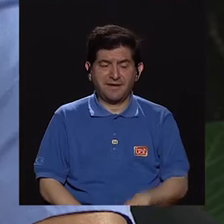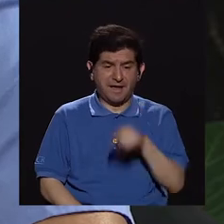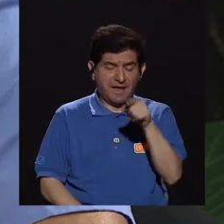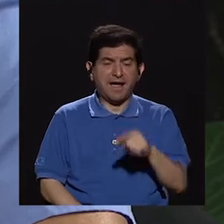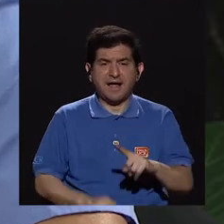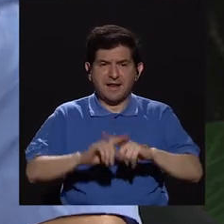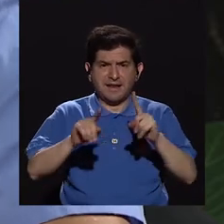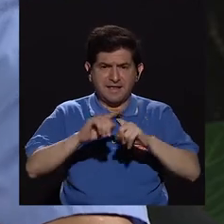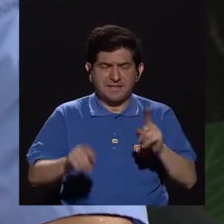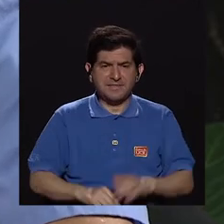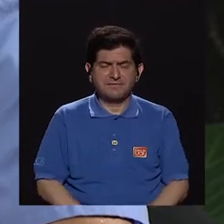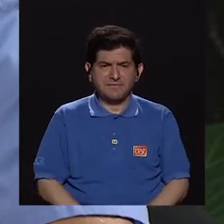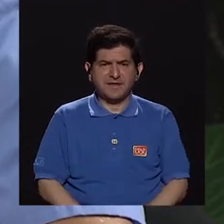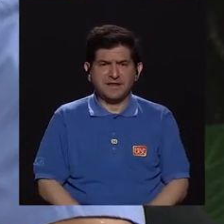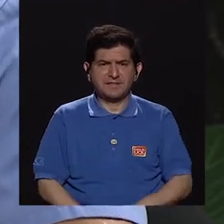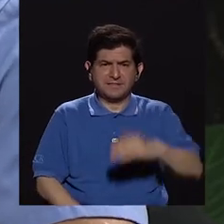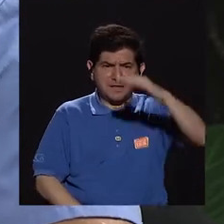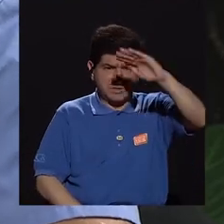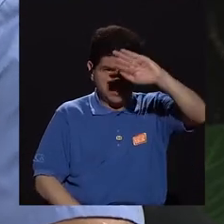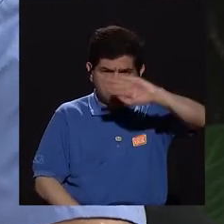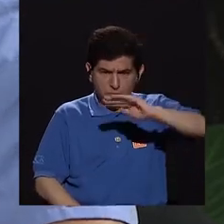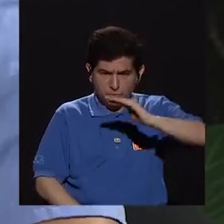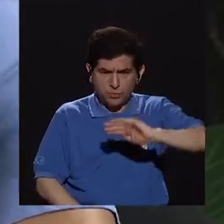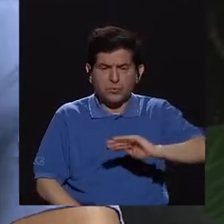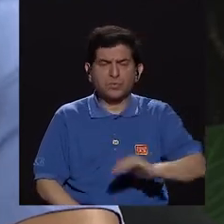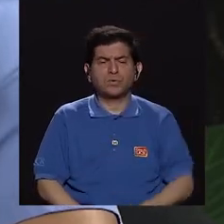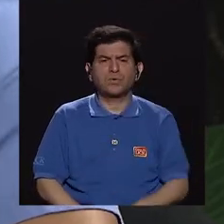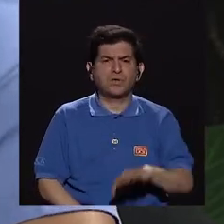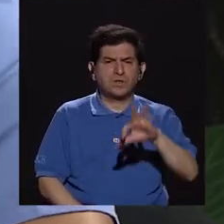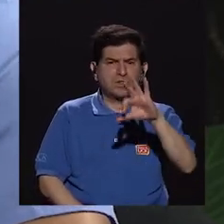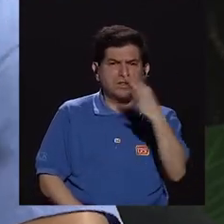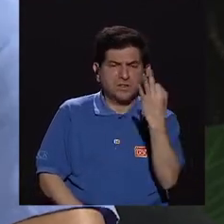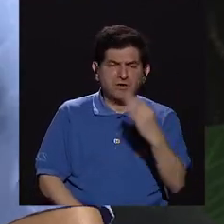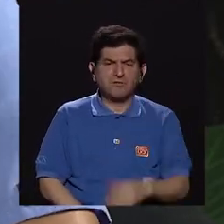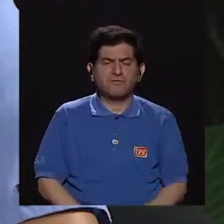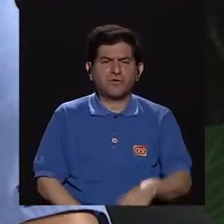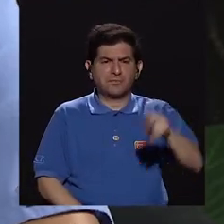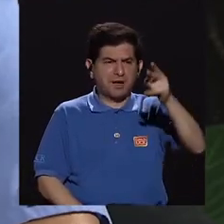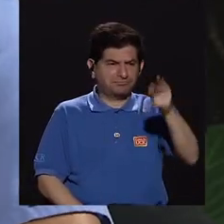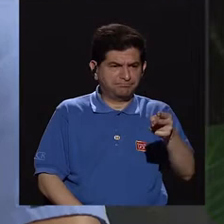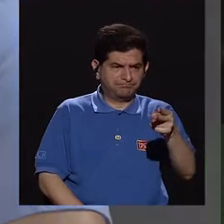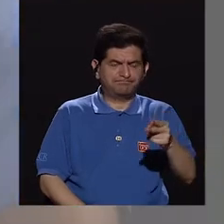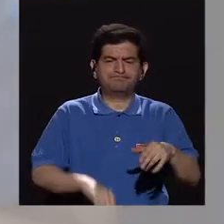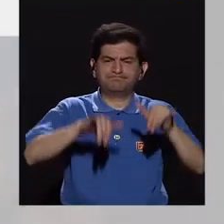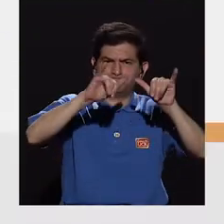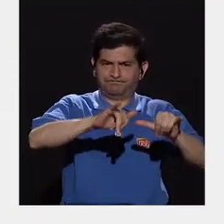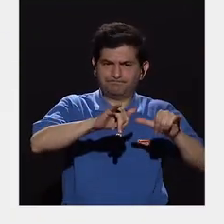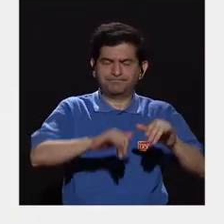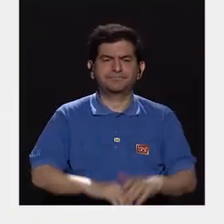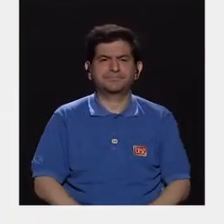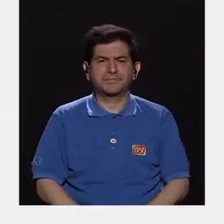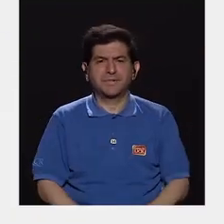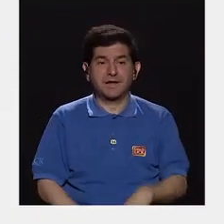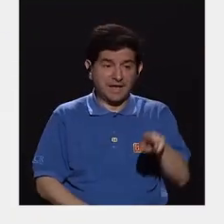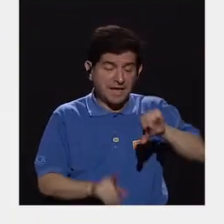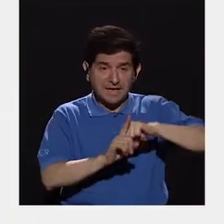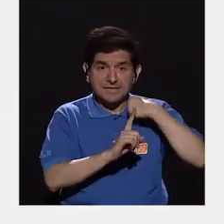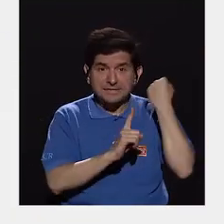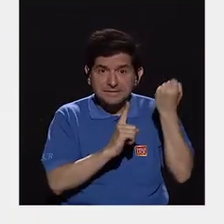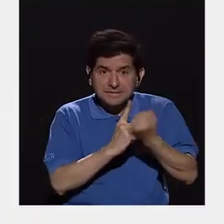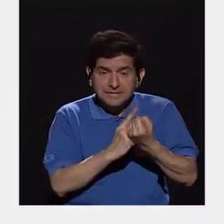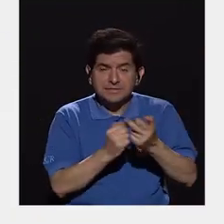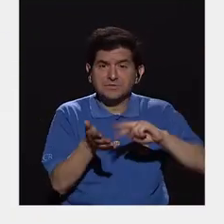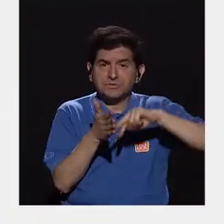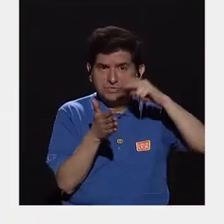las curvaturas actúan desde un plano sagital, o sea, desde medio lado. Entonces, estar de